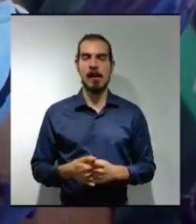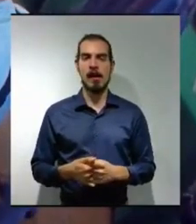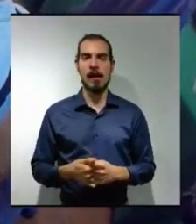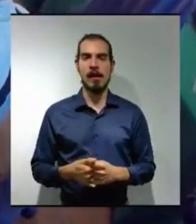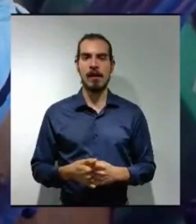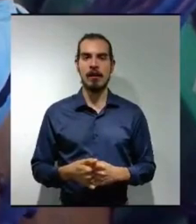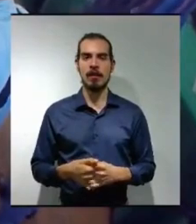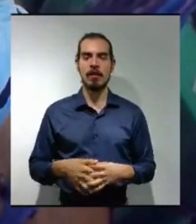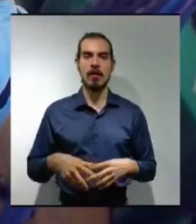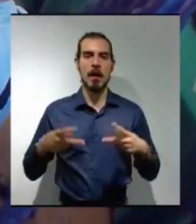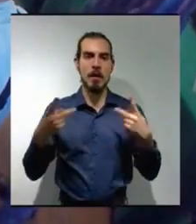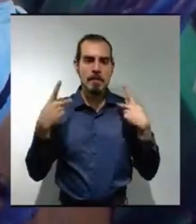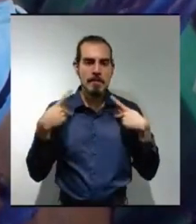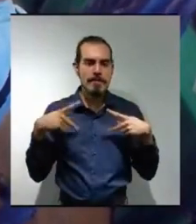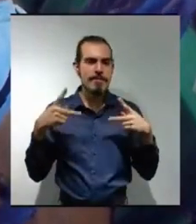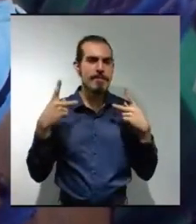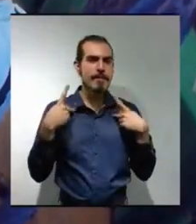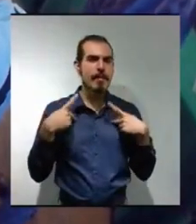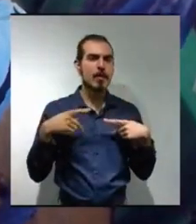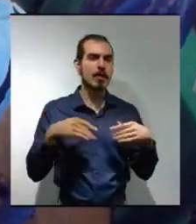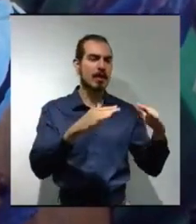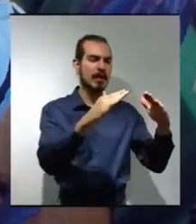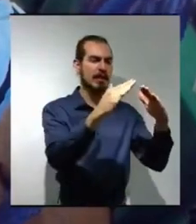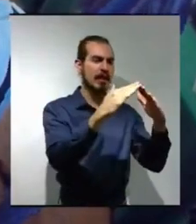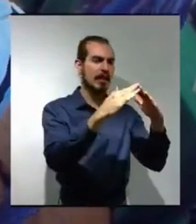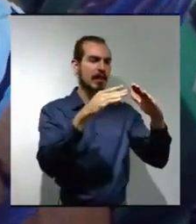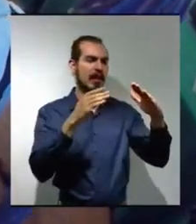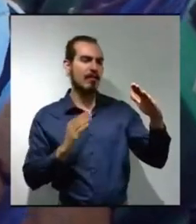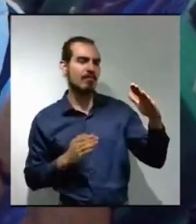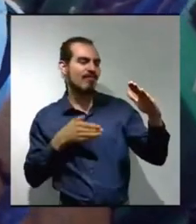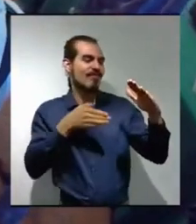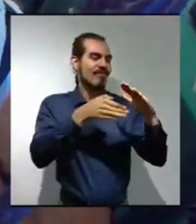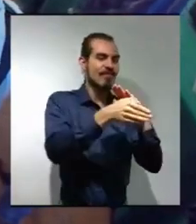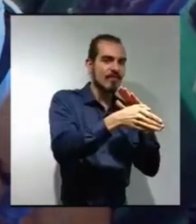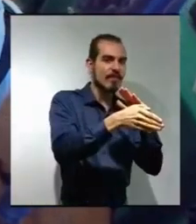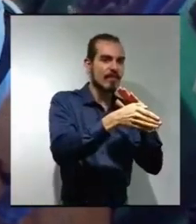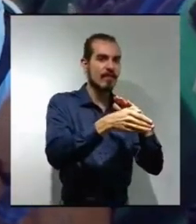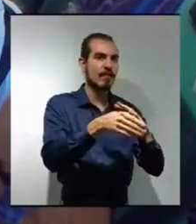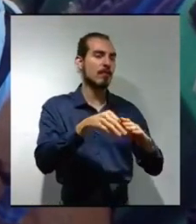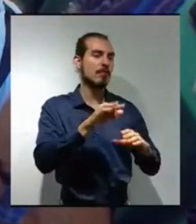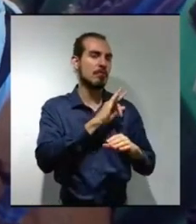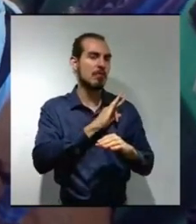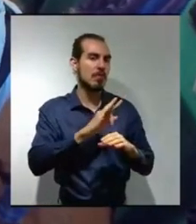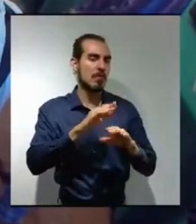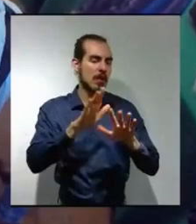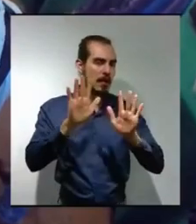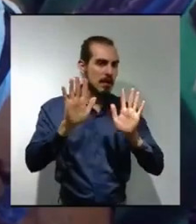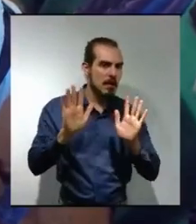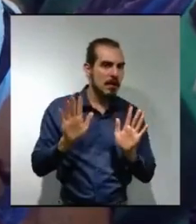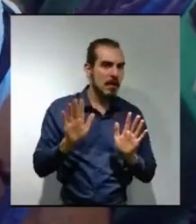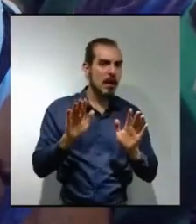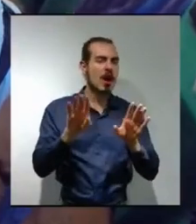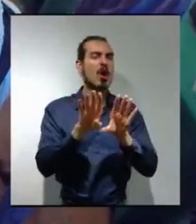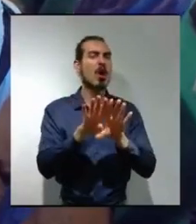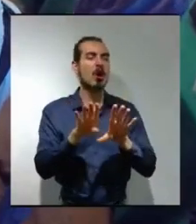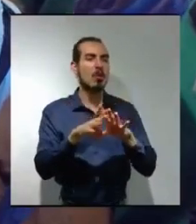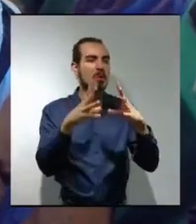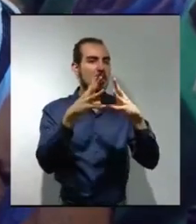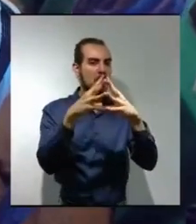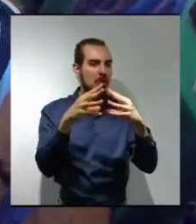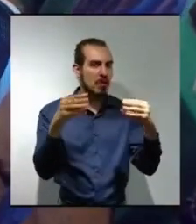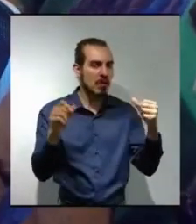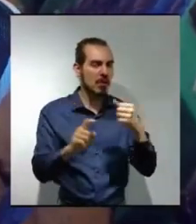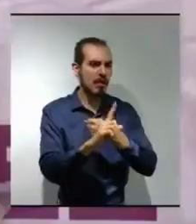hayan metido a una casa, que han invadido una vivienda, ¿podrán ahí también encontrar una solución a su